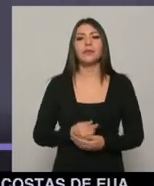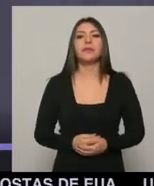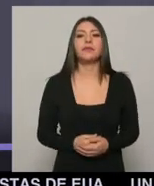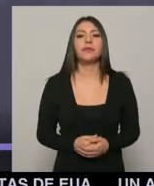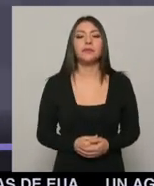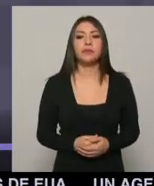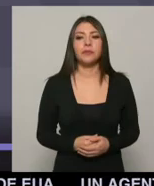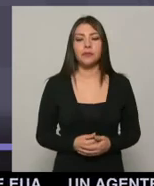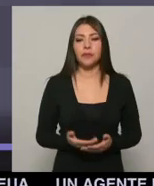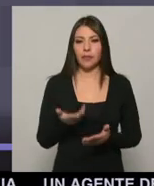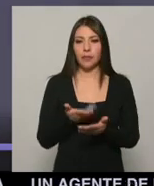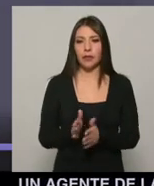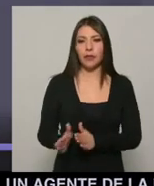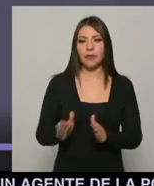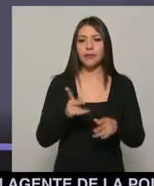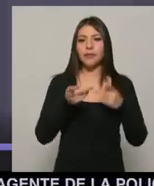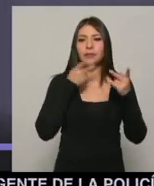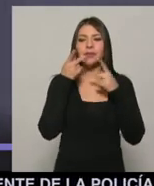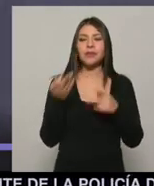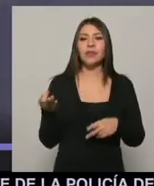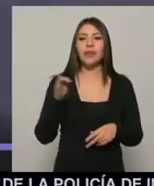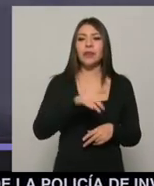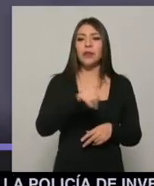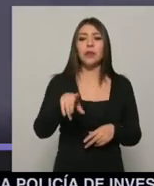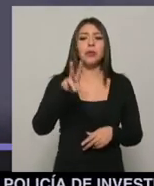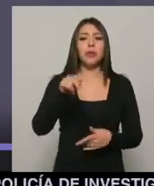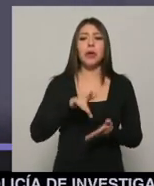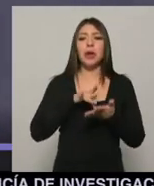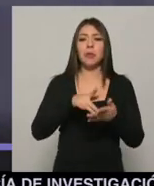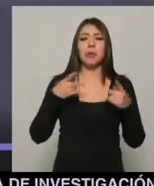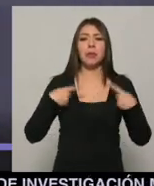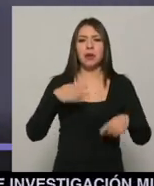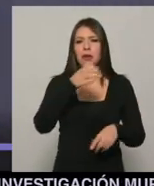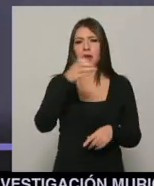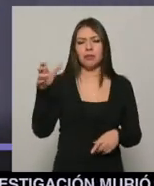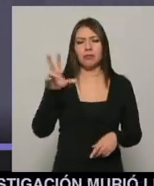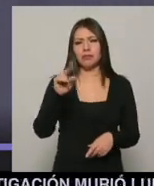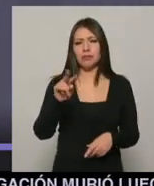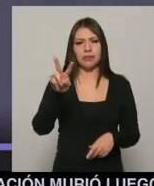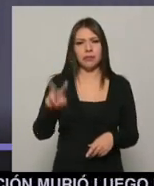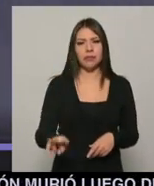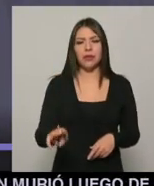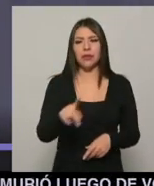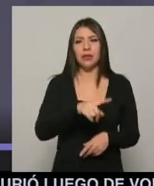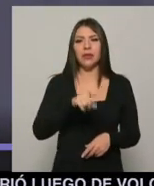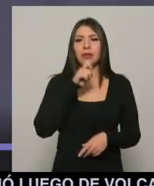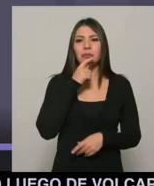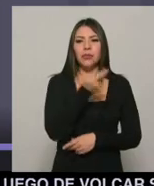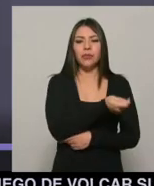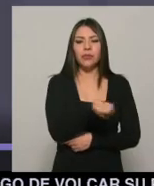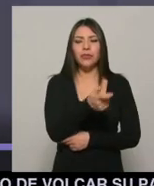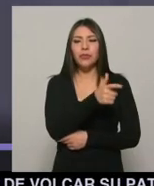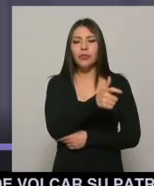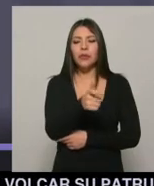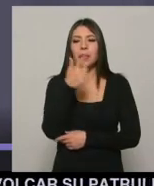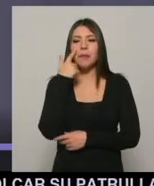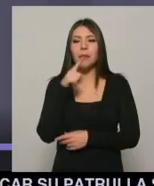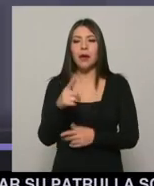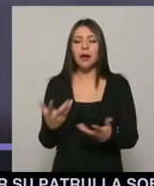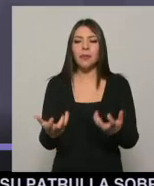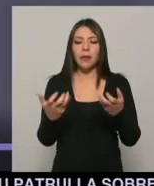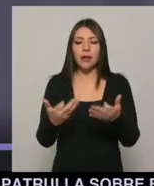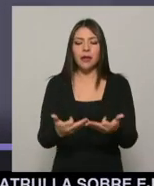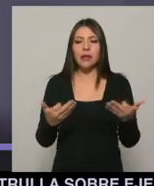lado, también es falso el asunto de que no se apoya al campo. El tema de los fertilizantes cambió la vía de distribución